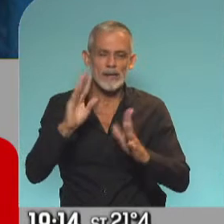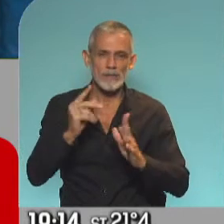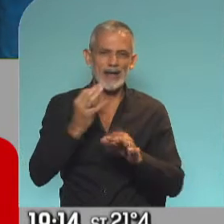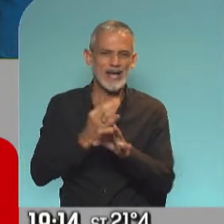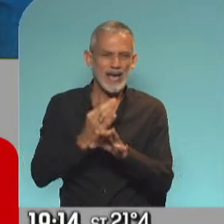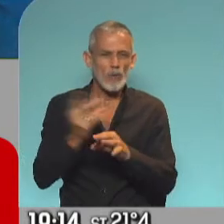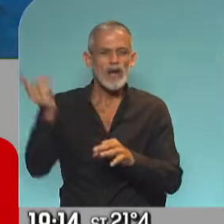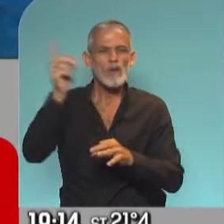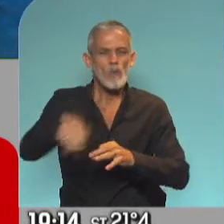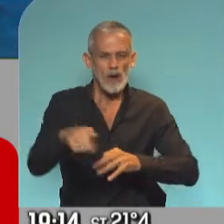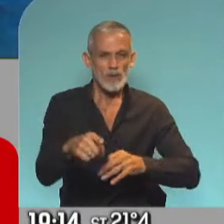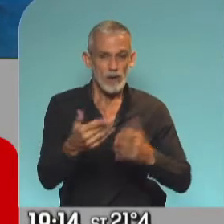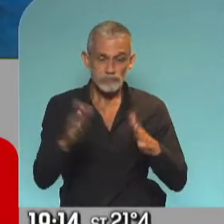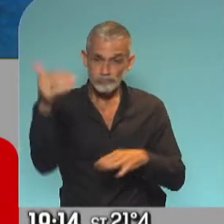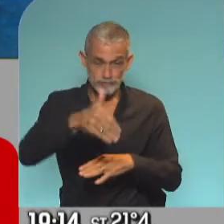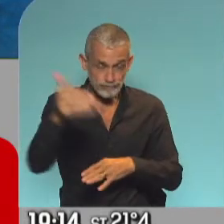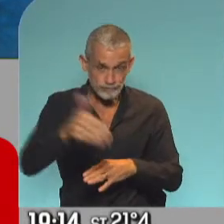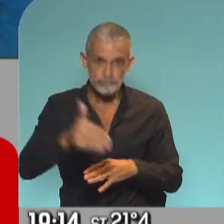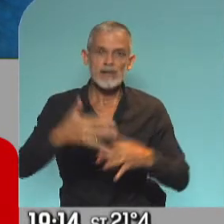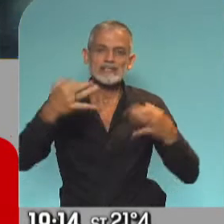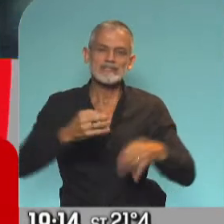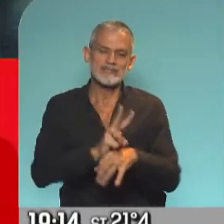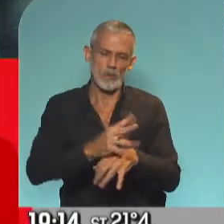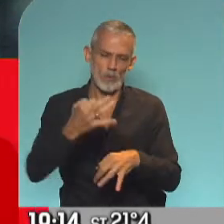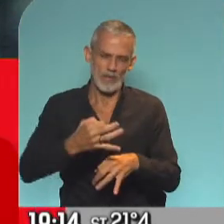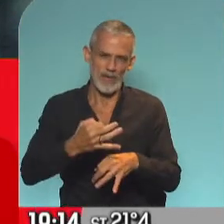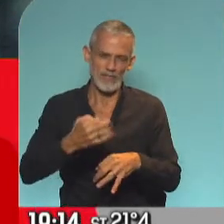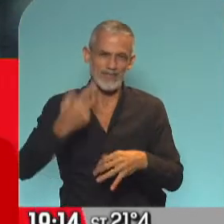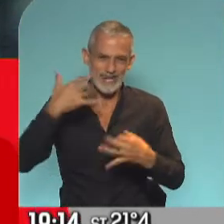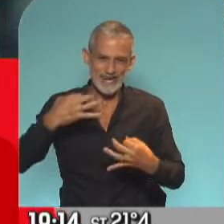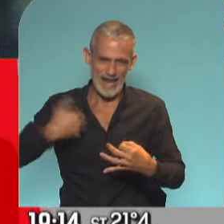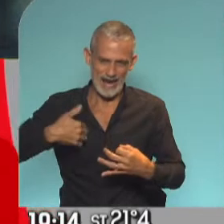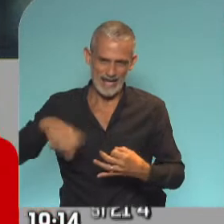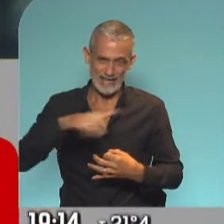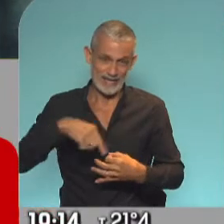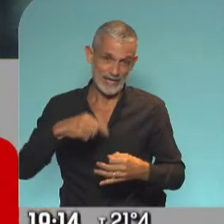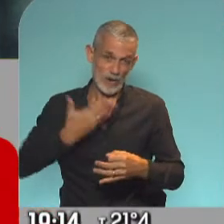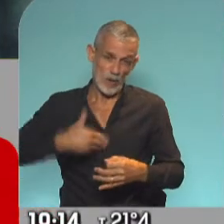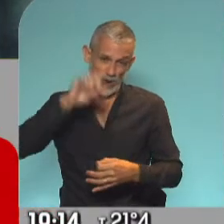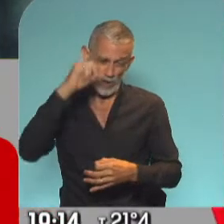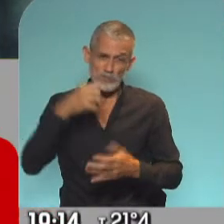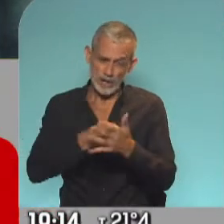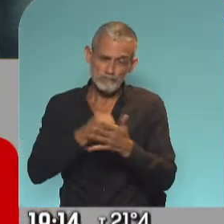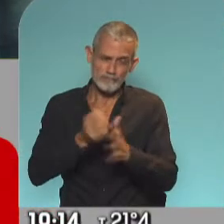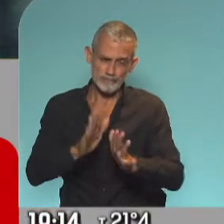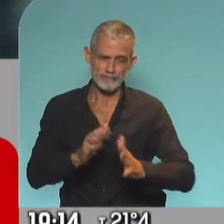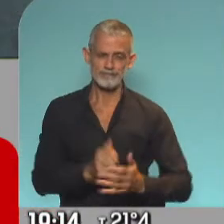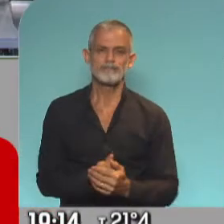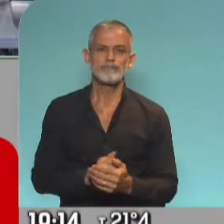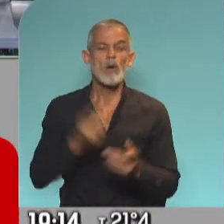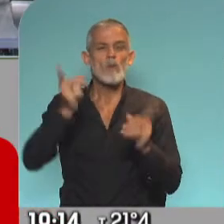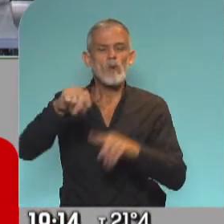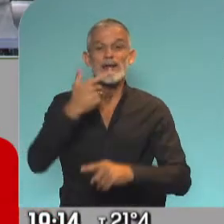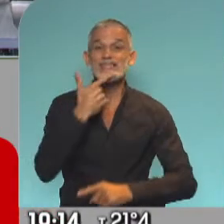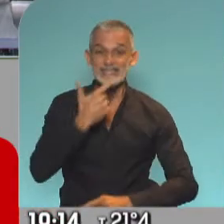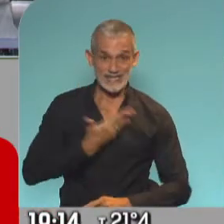presencialidad segura sea la realidad en nuestro país y es lo que estamos trabajando desde el gobierno nacional. ¿Considera que querer volver el 17 de